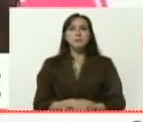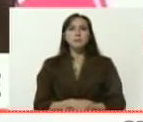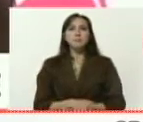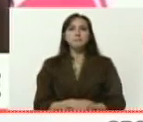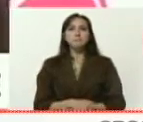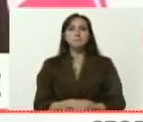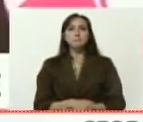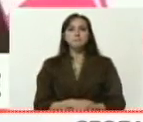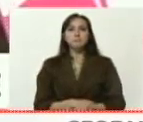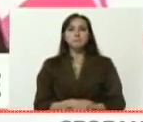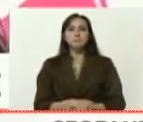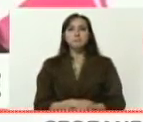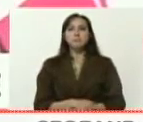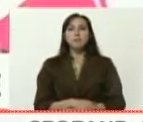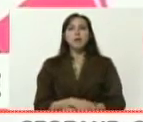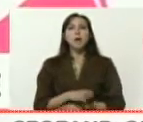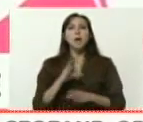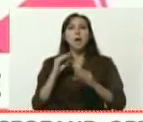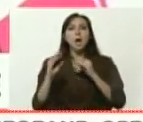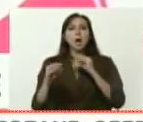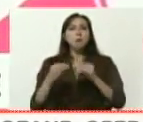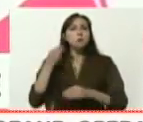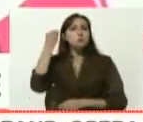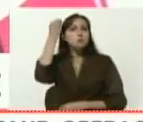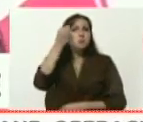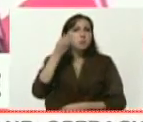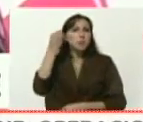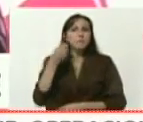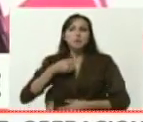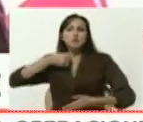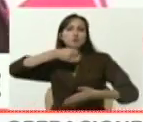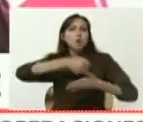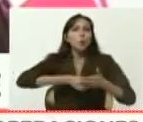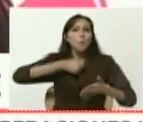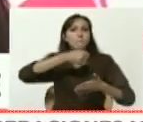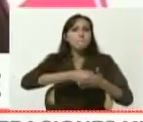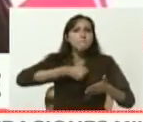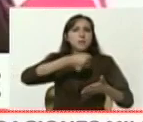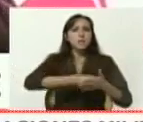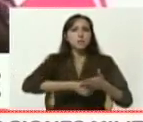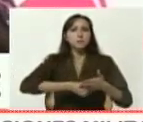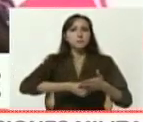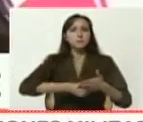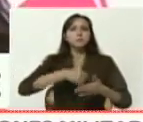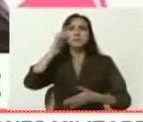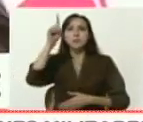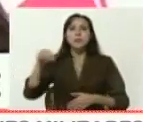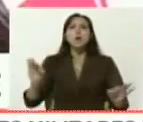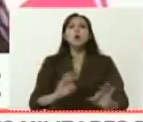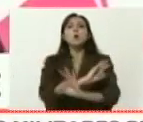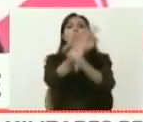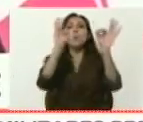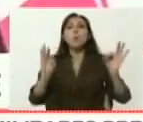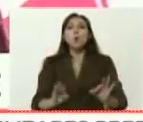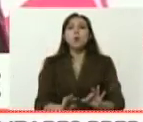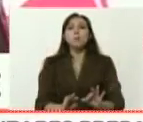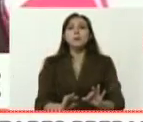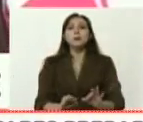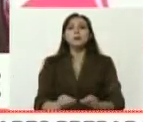de sus concepciones tácticas de combate y de la forma de resistir en la